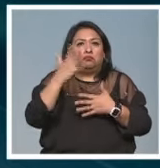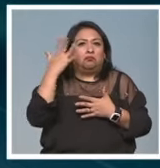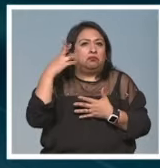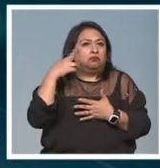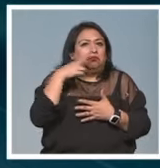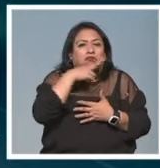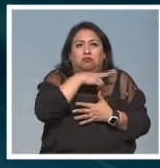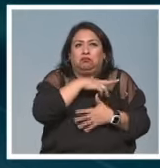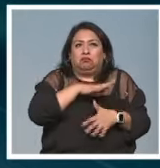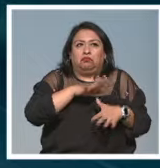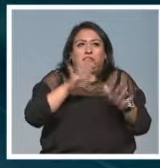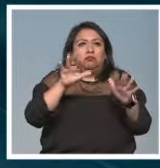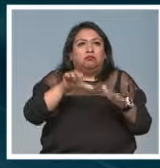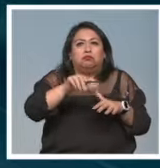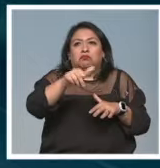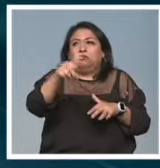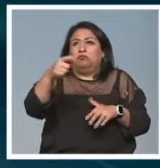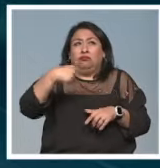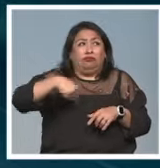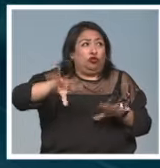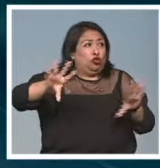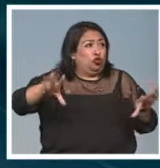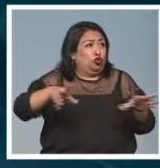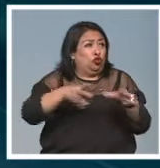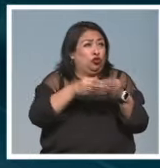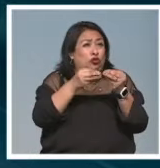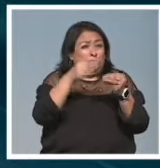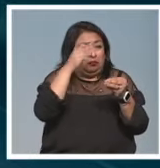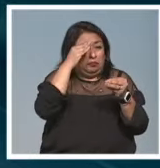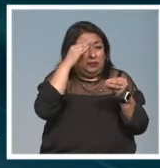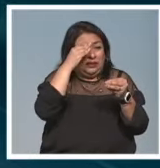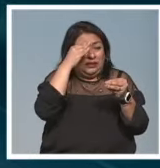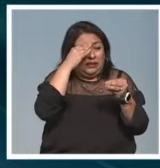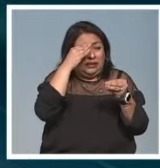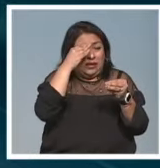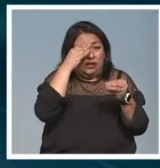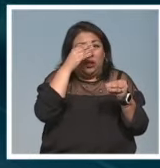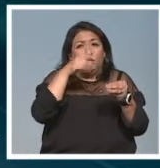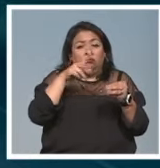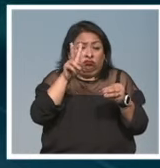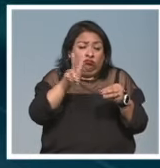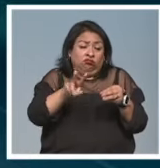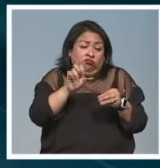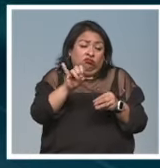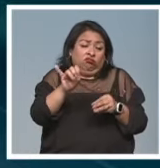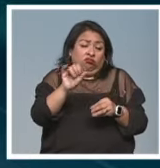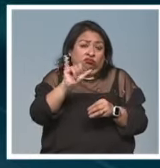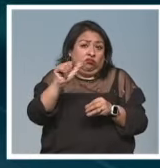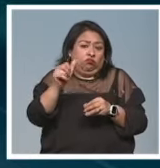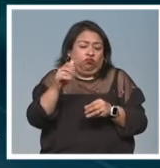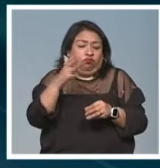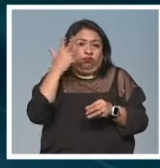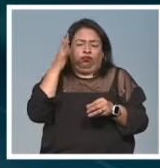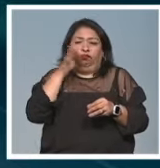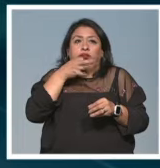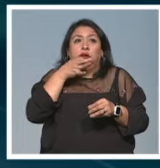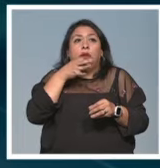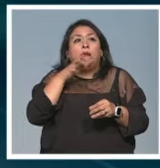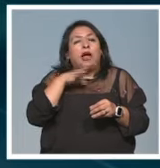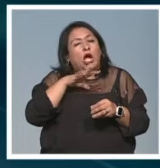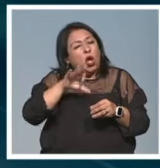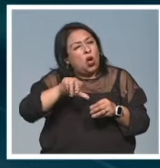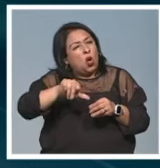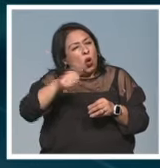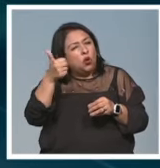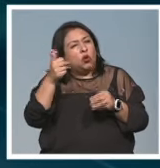que cualquiera de todos nosotros juntos pensando en un cuarto. Eso es cierto. Pero a la vez hay otro hecho